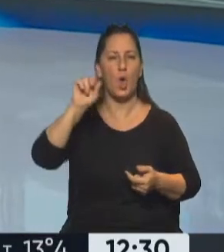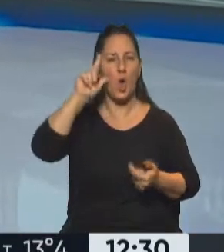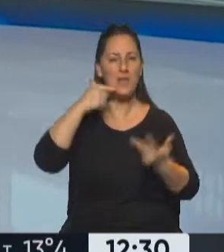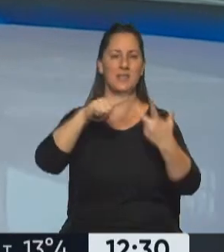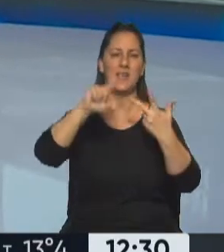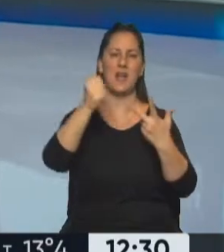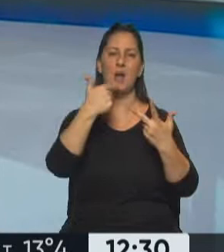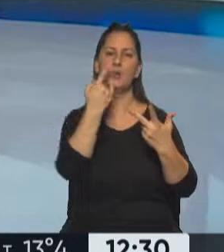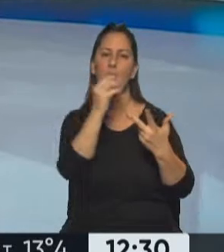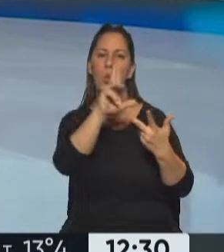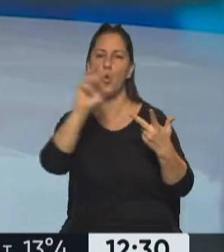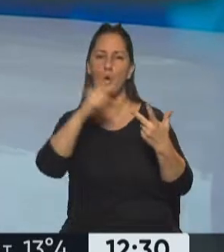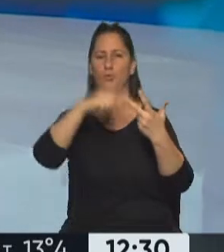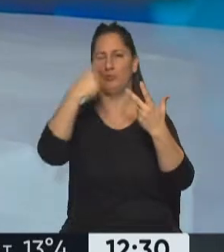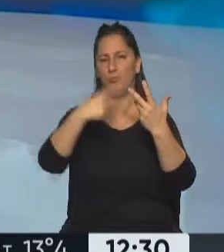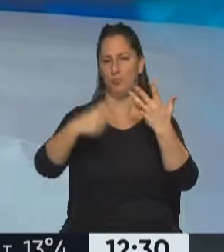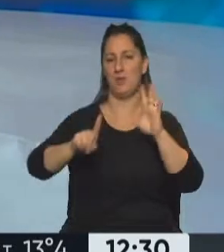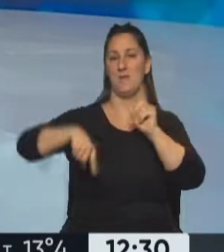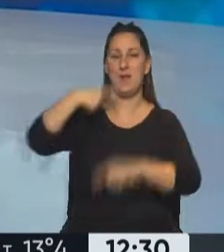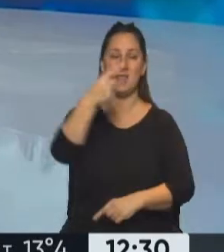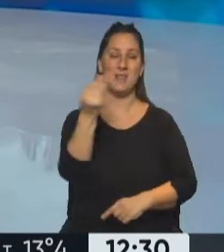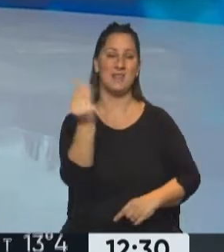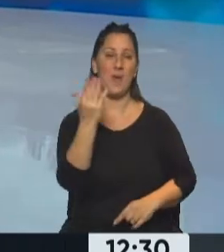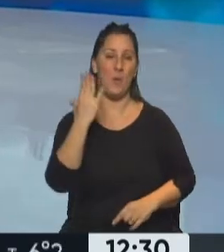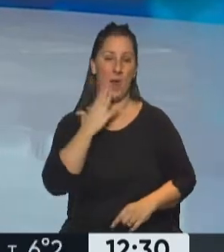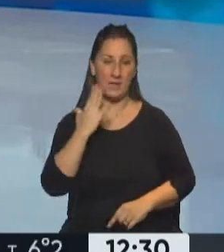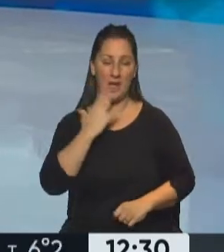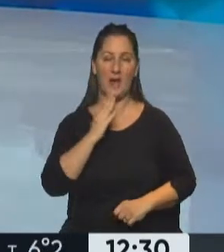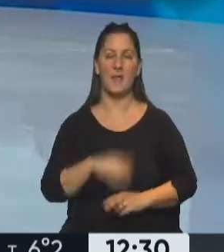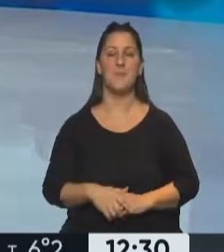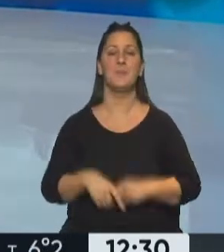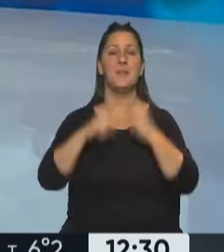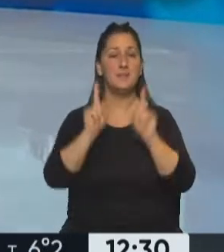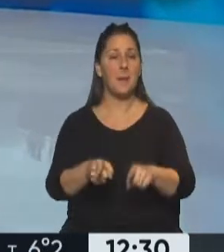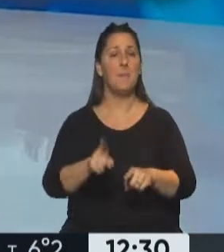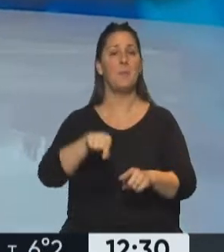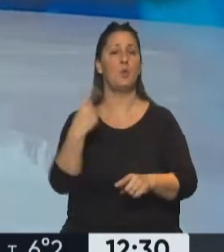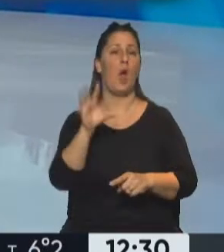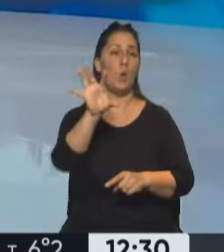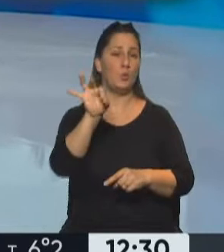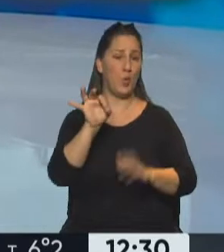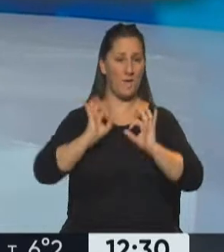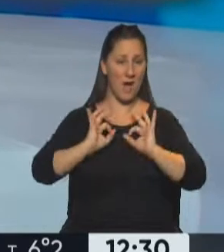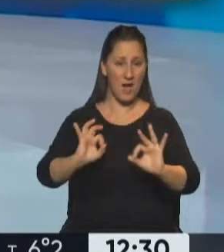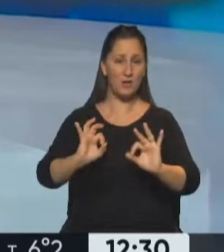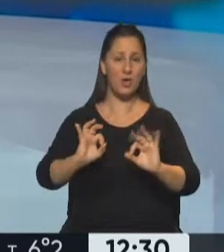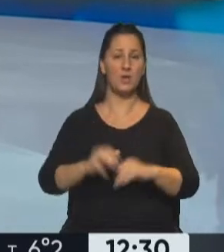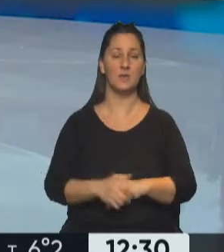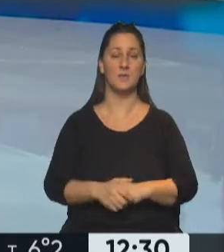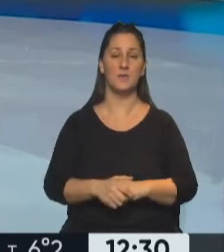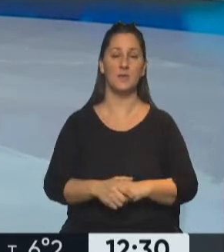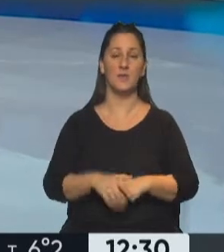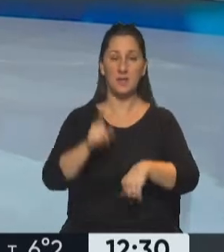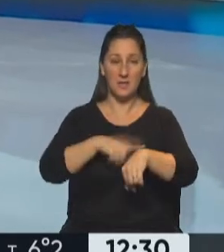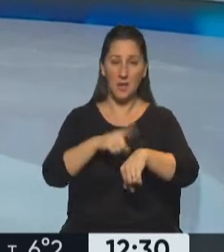también de Zoe Gotuso mañana sábado por la tarde. Y volviendo como opción de vacaciones, bueno, se han superado en pocos